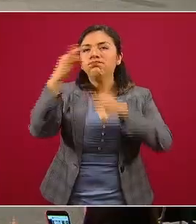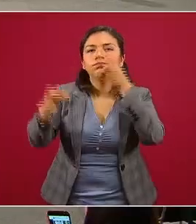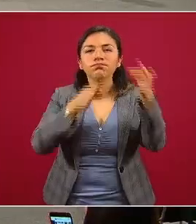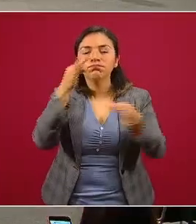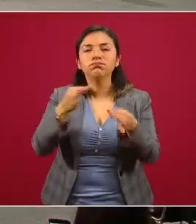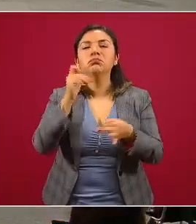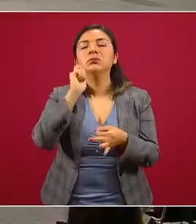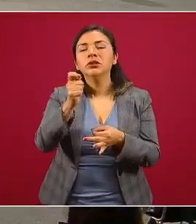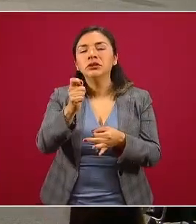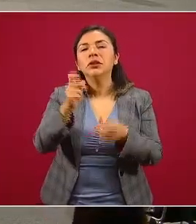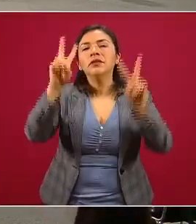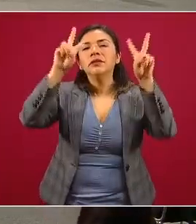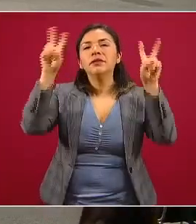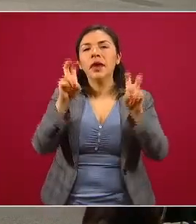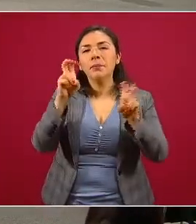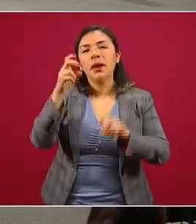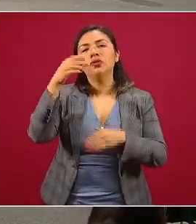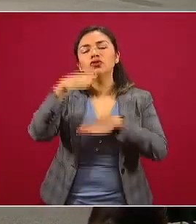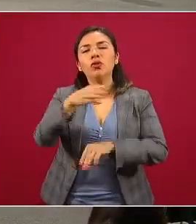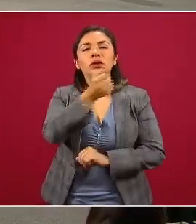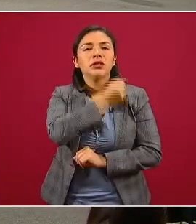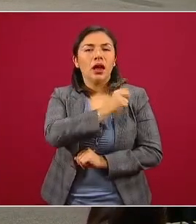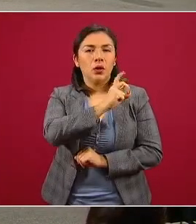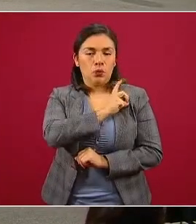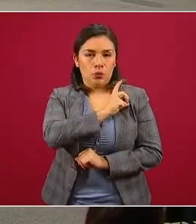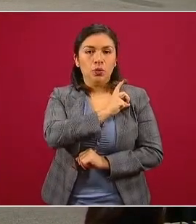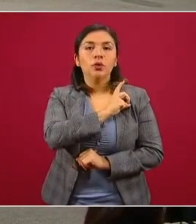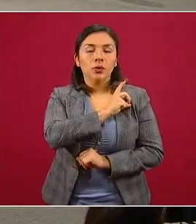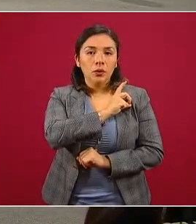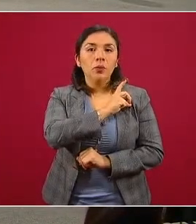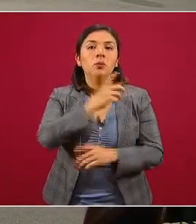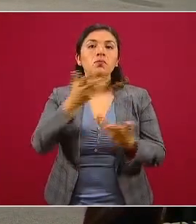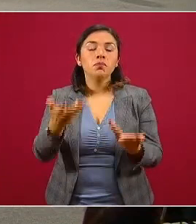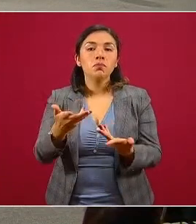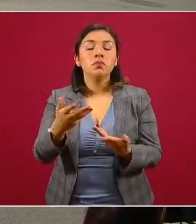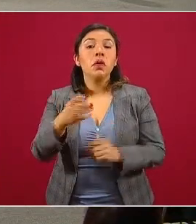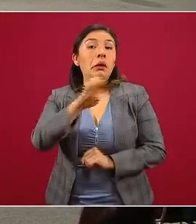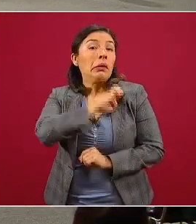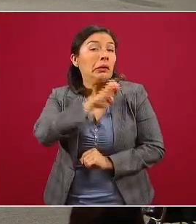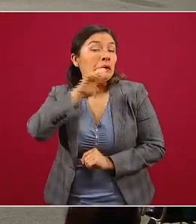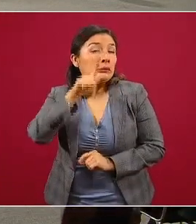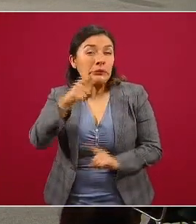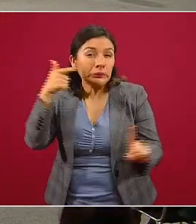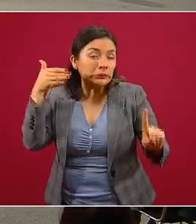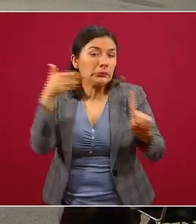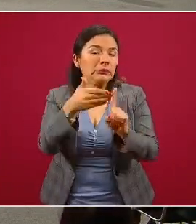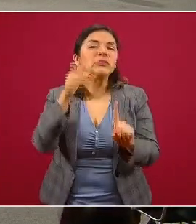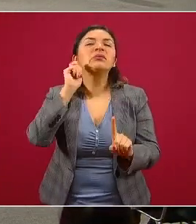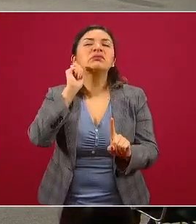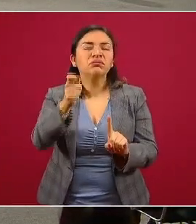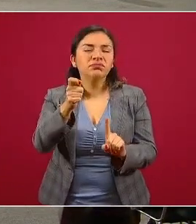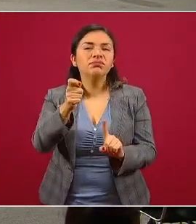la situación de salud, en especial lo